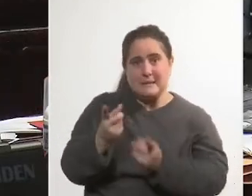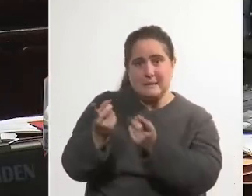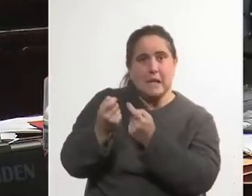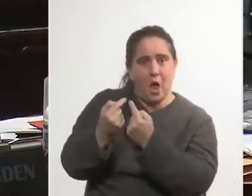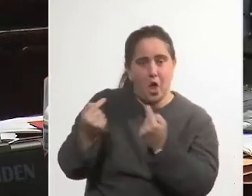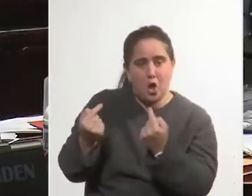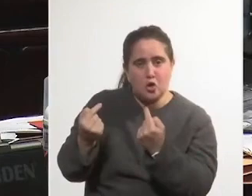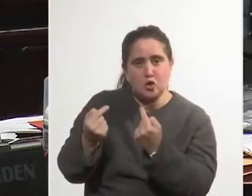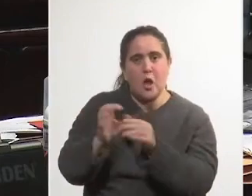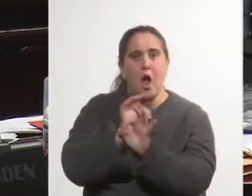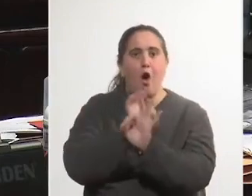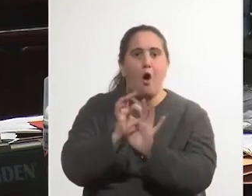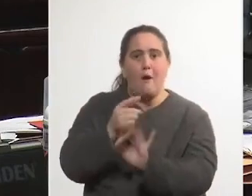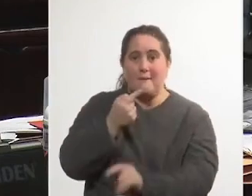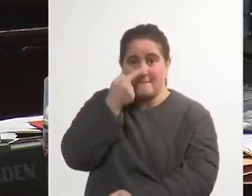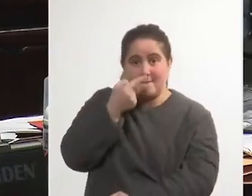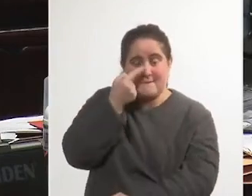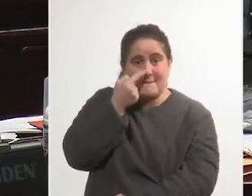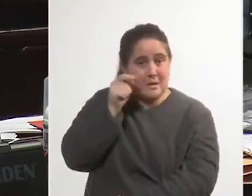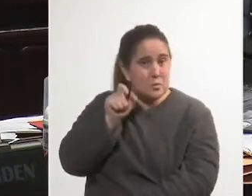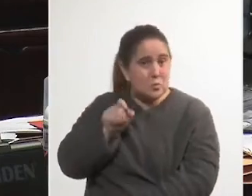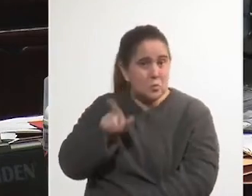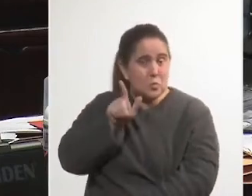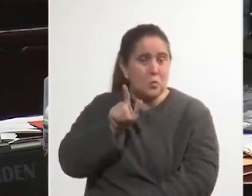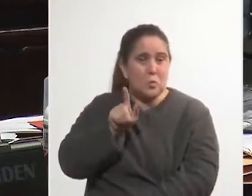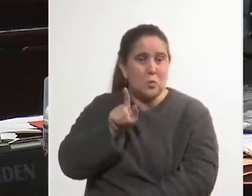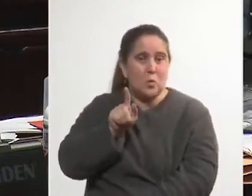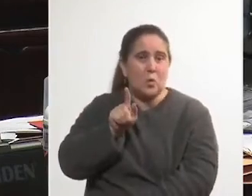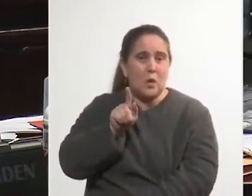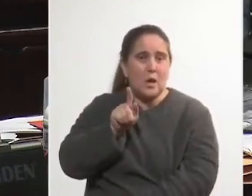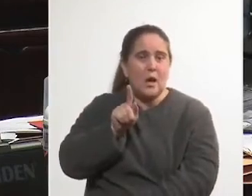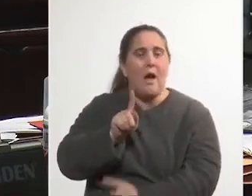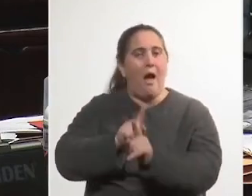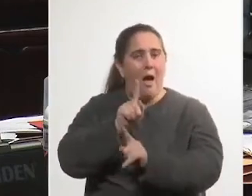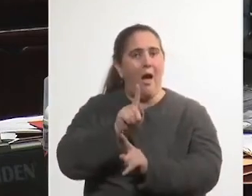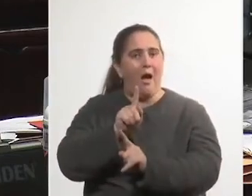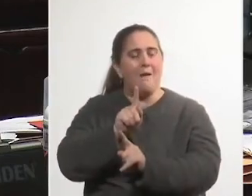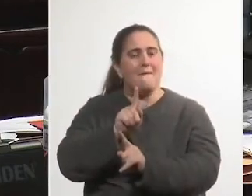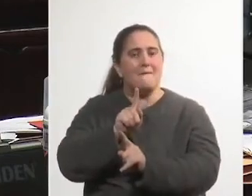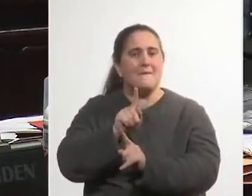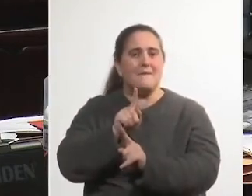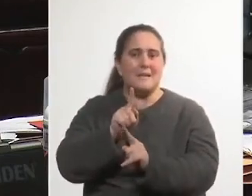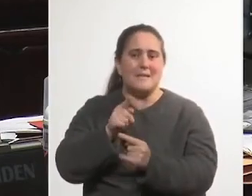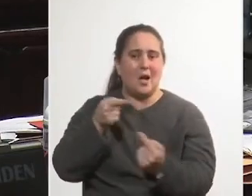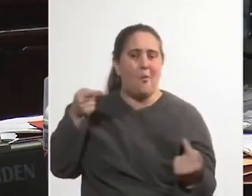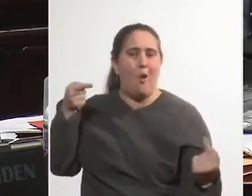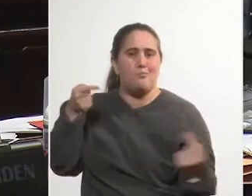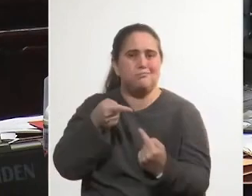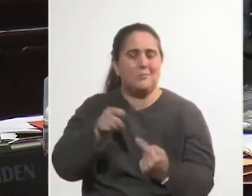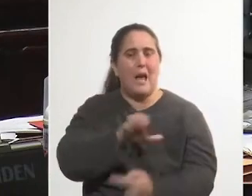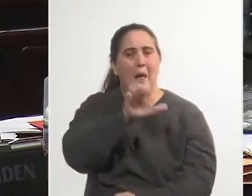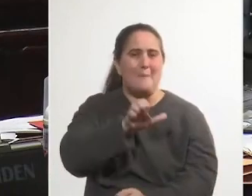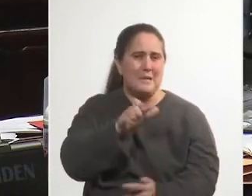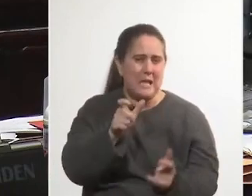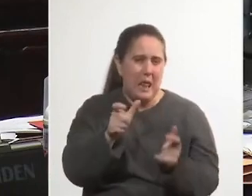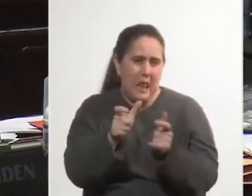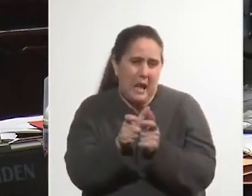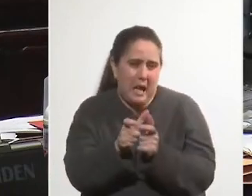empresas o los intereses de las grandes empresas coliden con los de las pequeñas y medianas